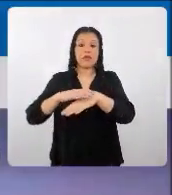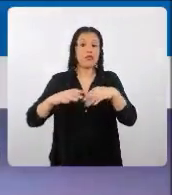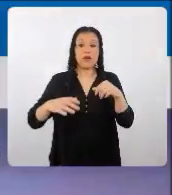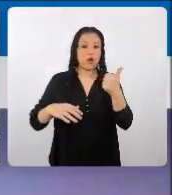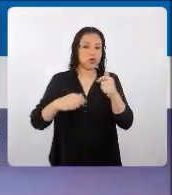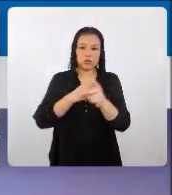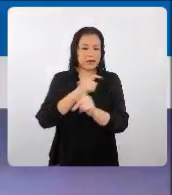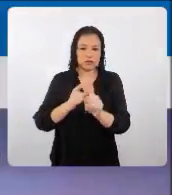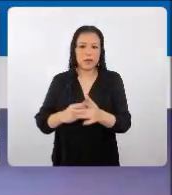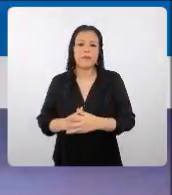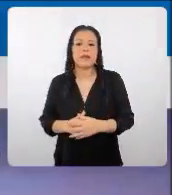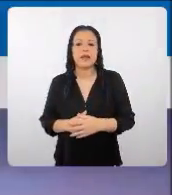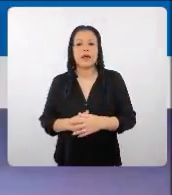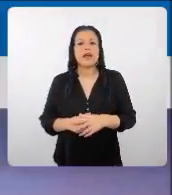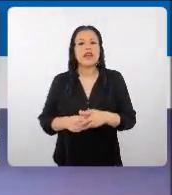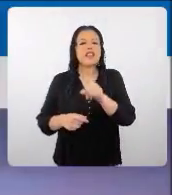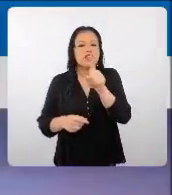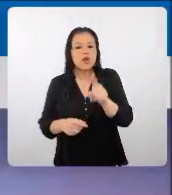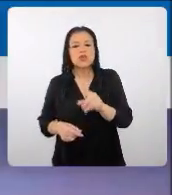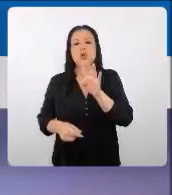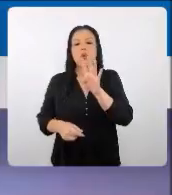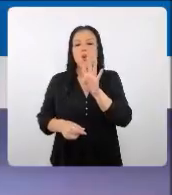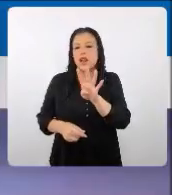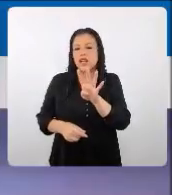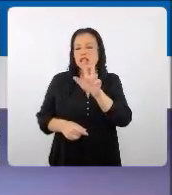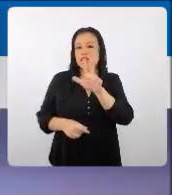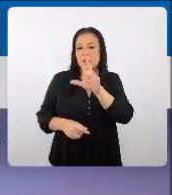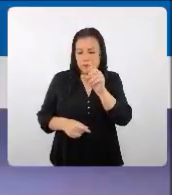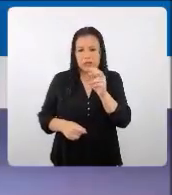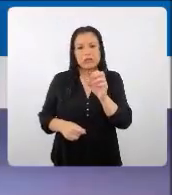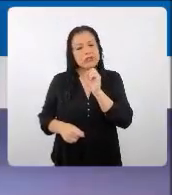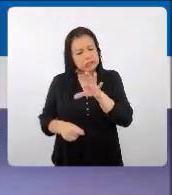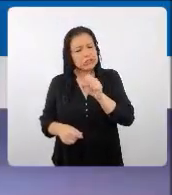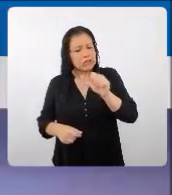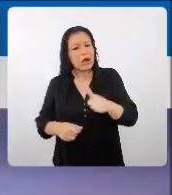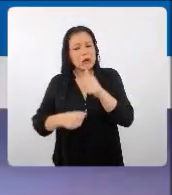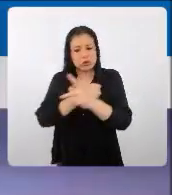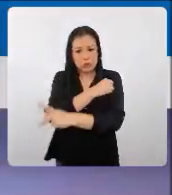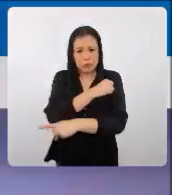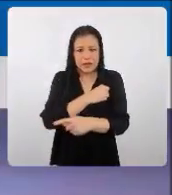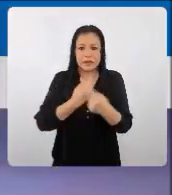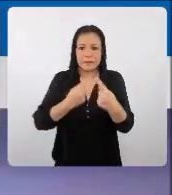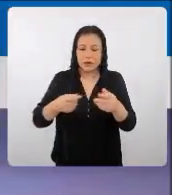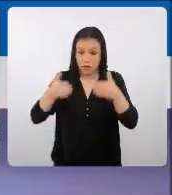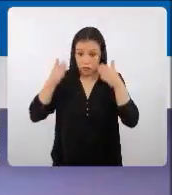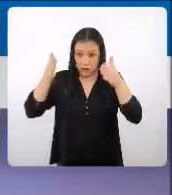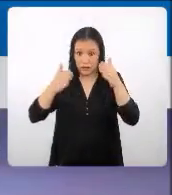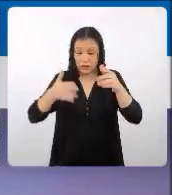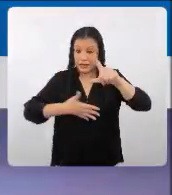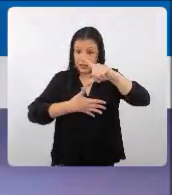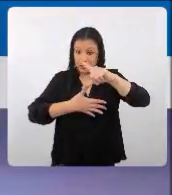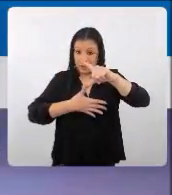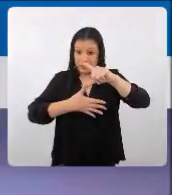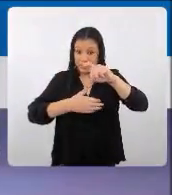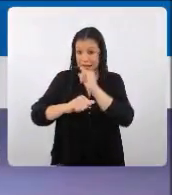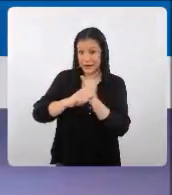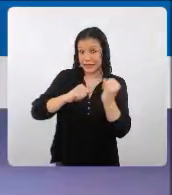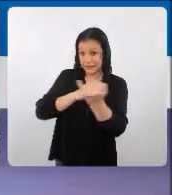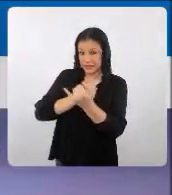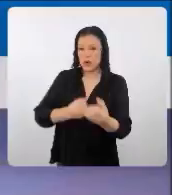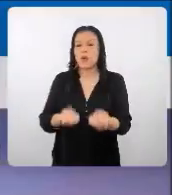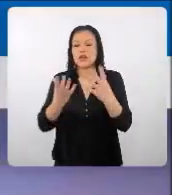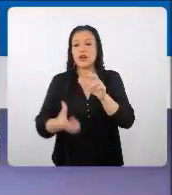en general, no llegaba a la mitad, 43%, pero ya enfocándonos en Latinoamérica o Caribe, era un